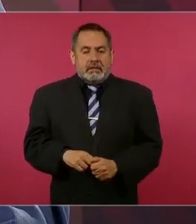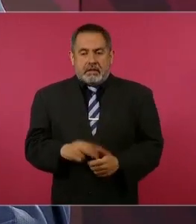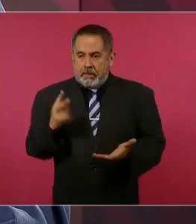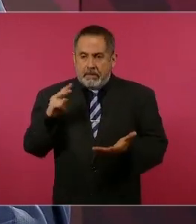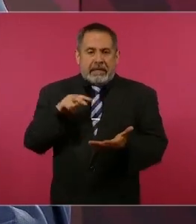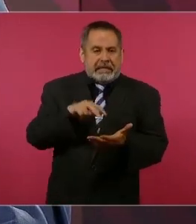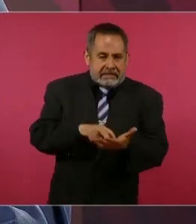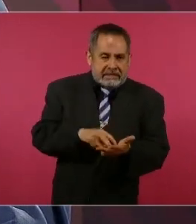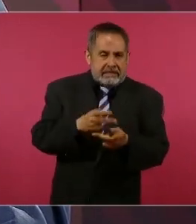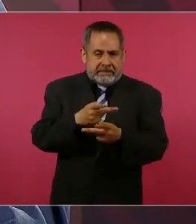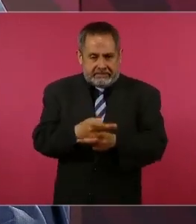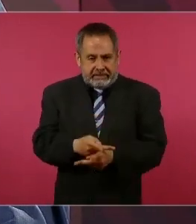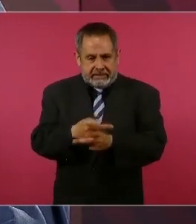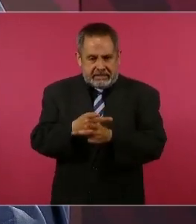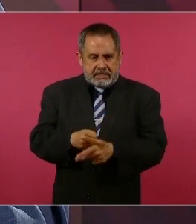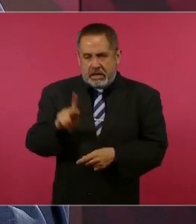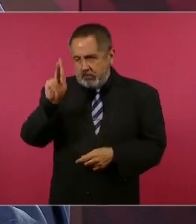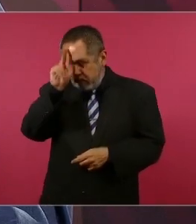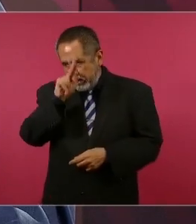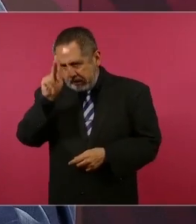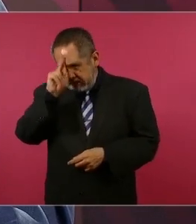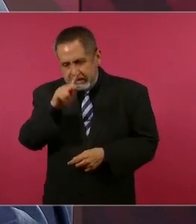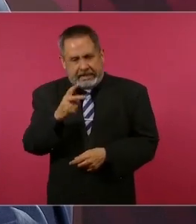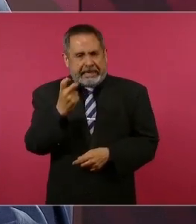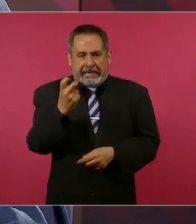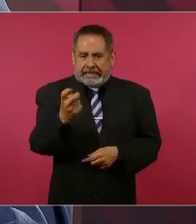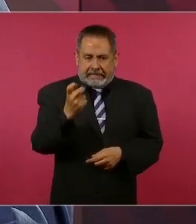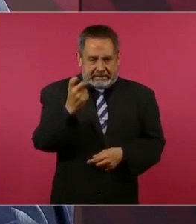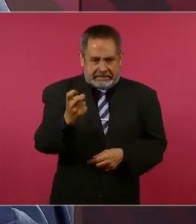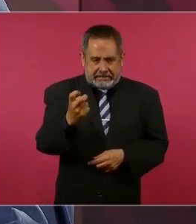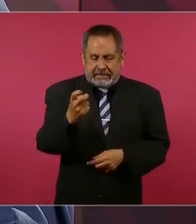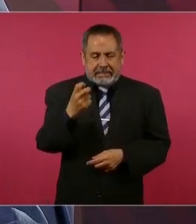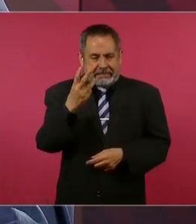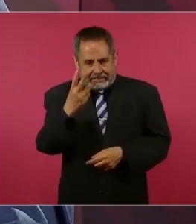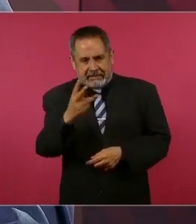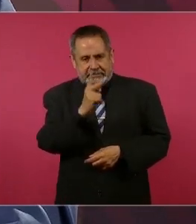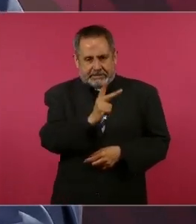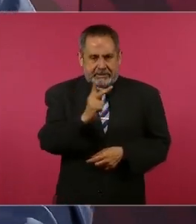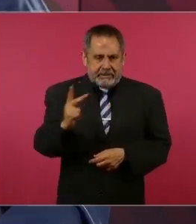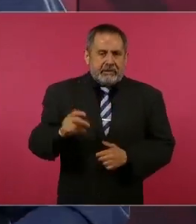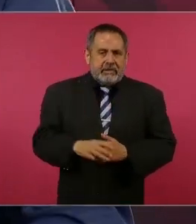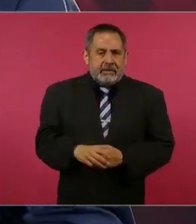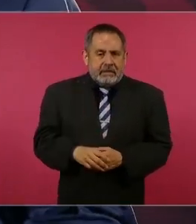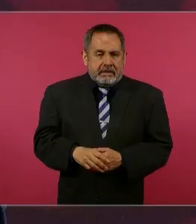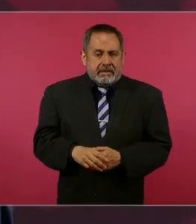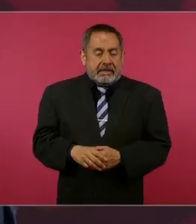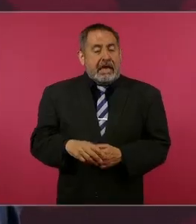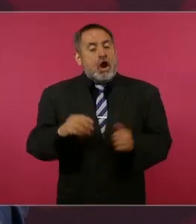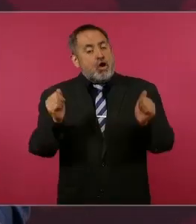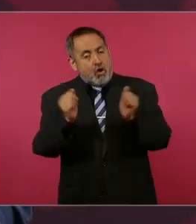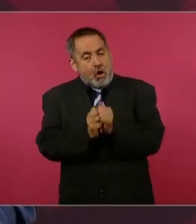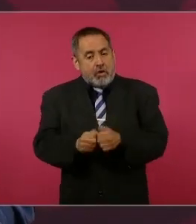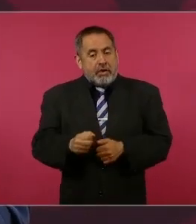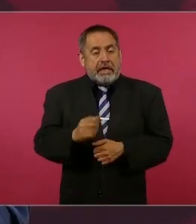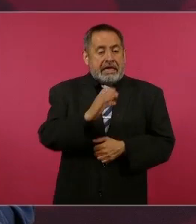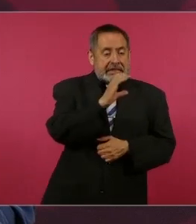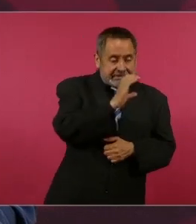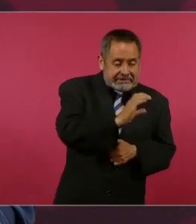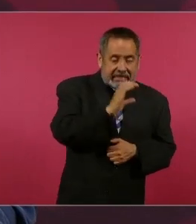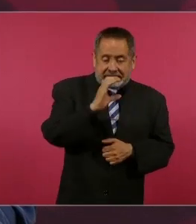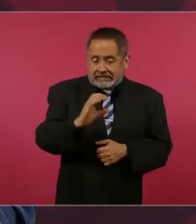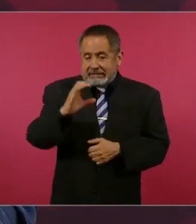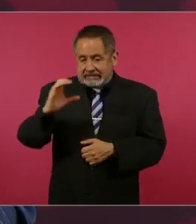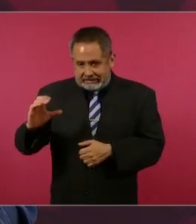Presencia, paciencia y prudencia. Y las tres C: